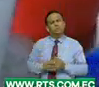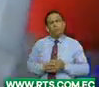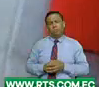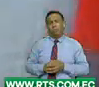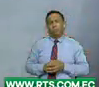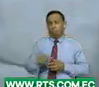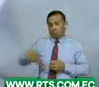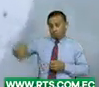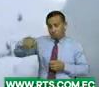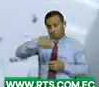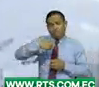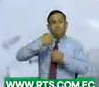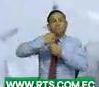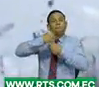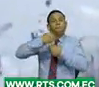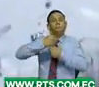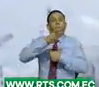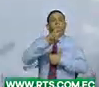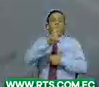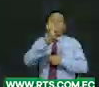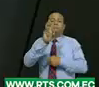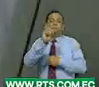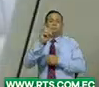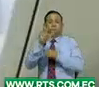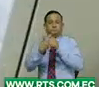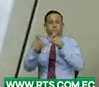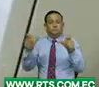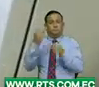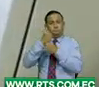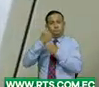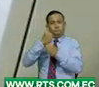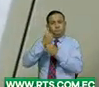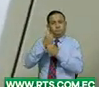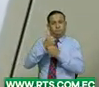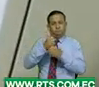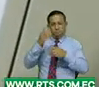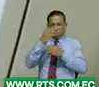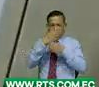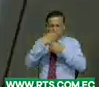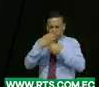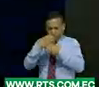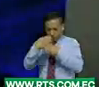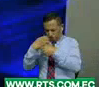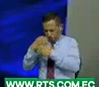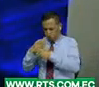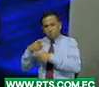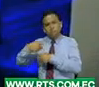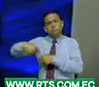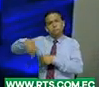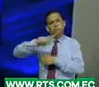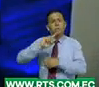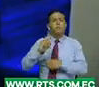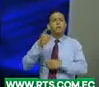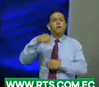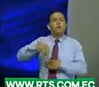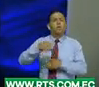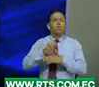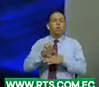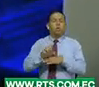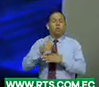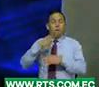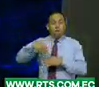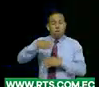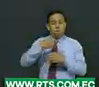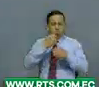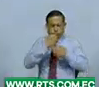260 funcionarios el primer laboratorio en sudamérica en contar con la técnica para la detección y el